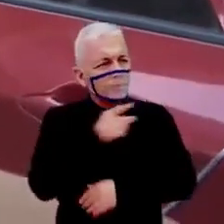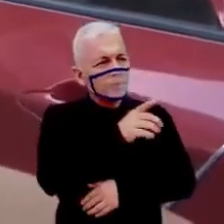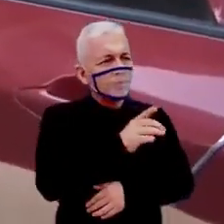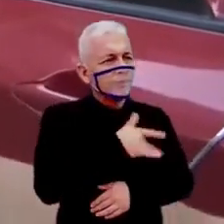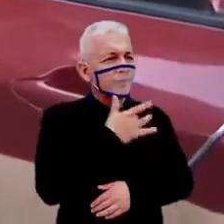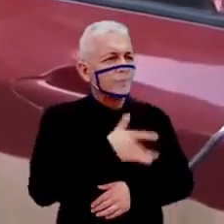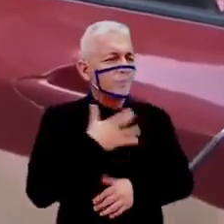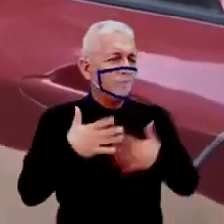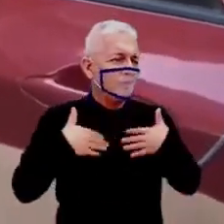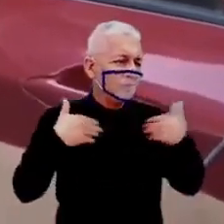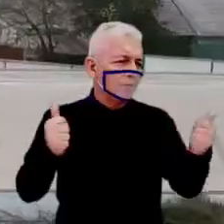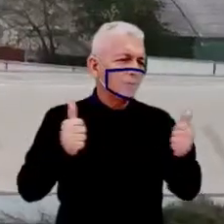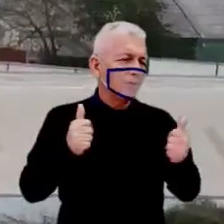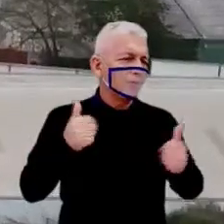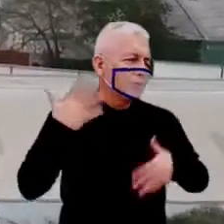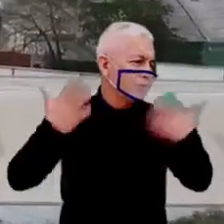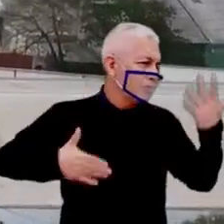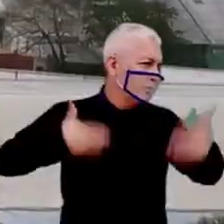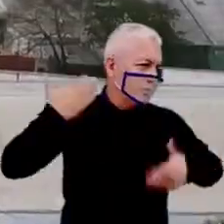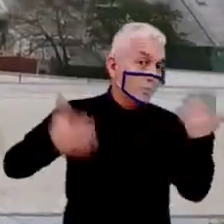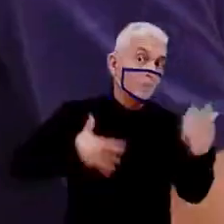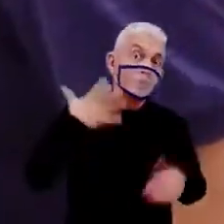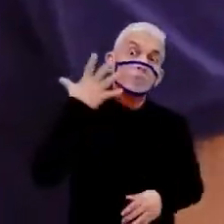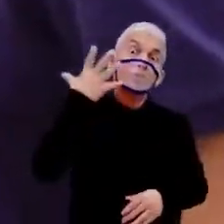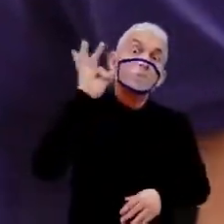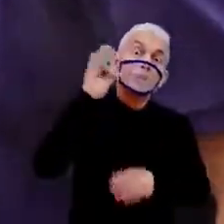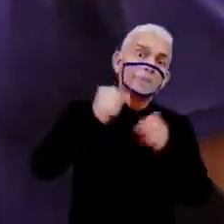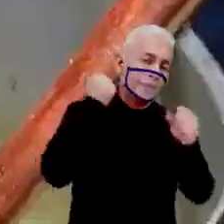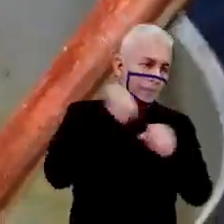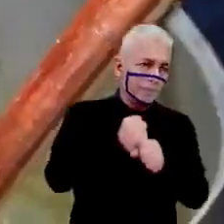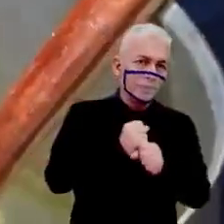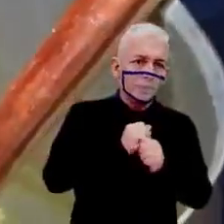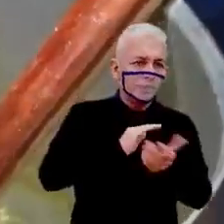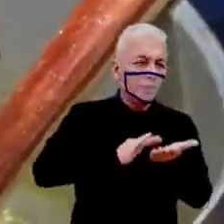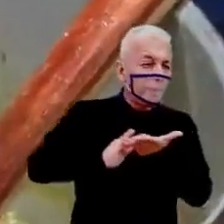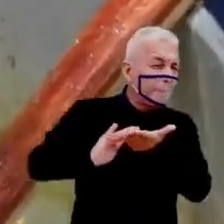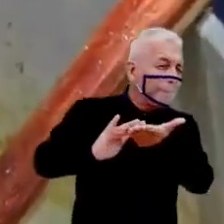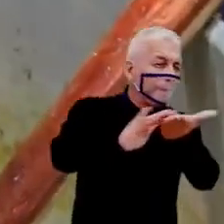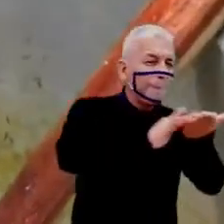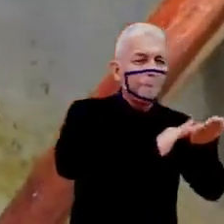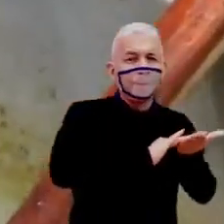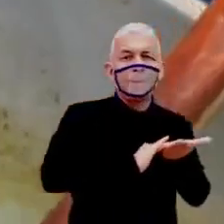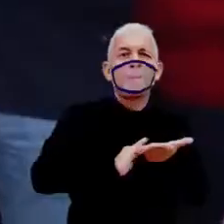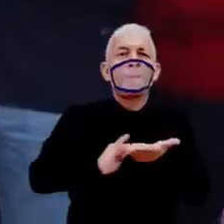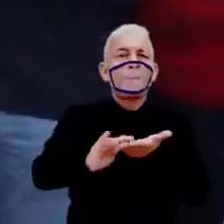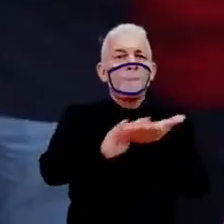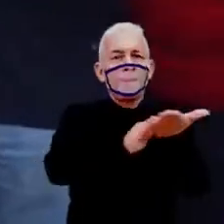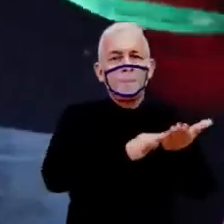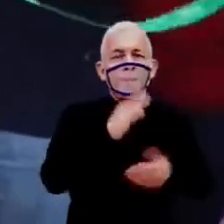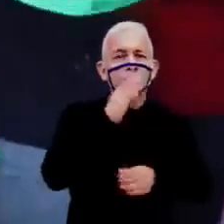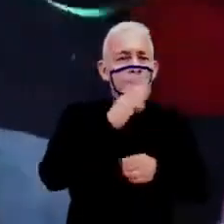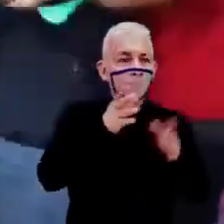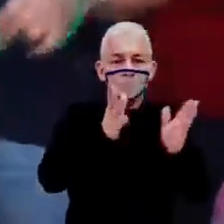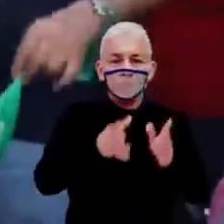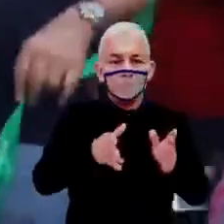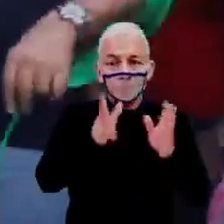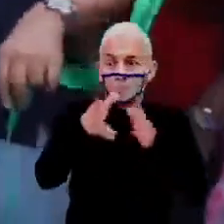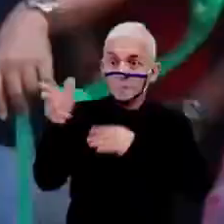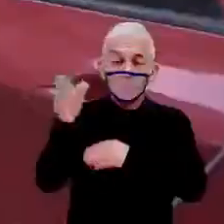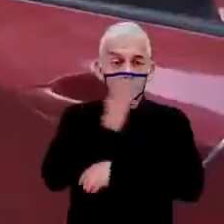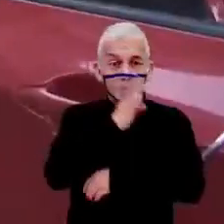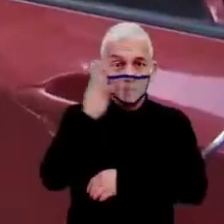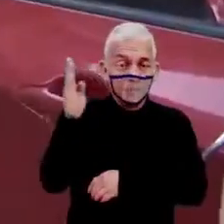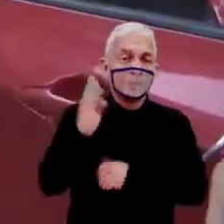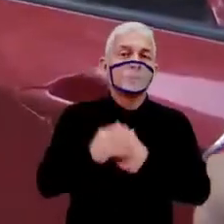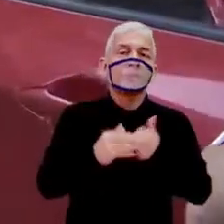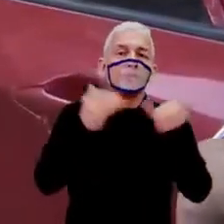muy felices, contentos, porque después de 50 años se dio la pavimentación aquí en la cuadra, en el barrio.